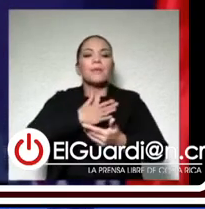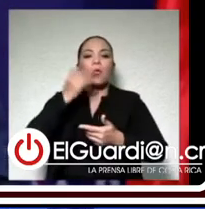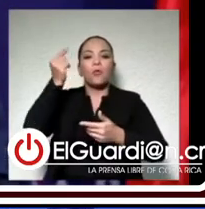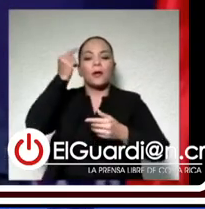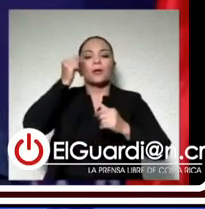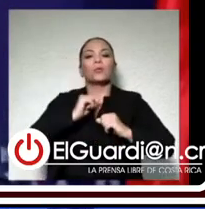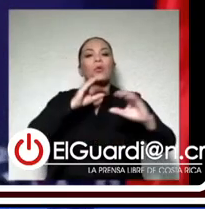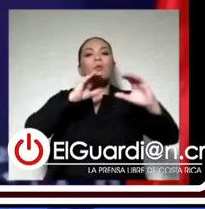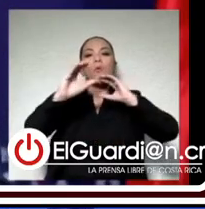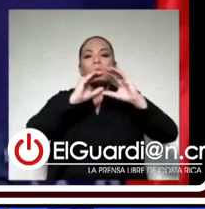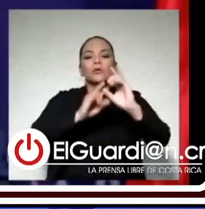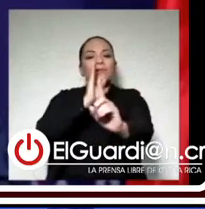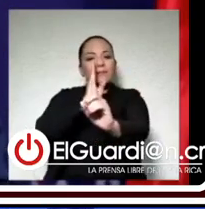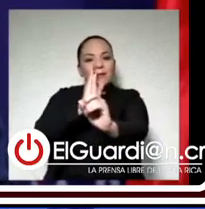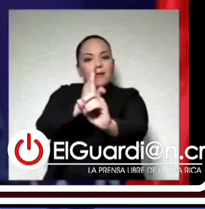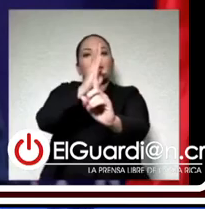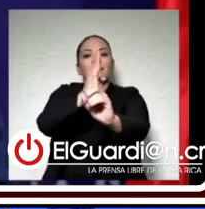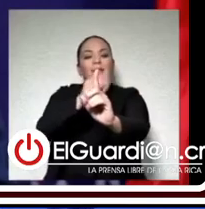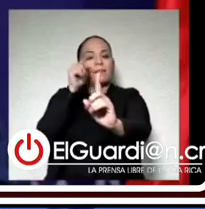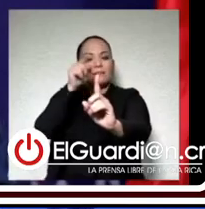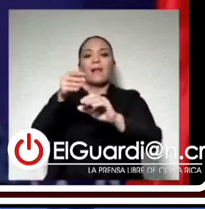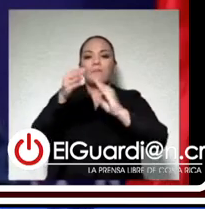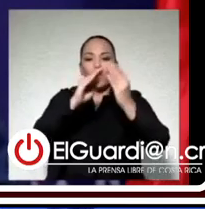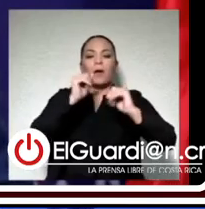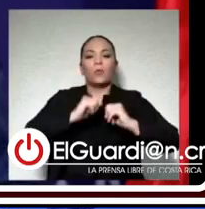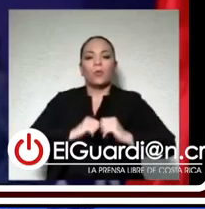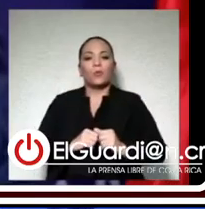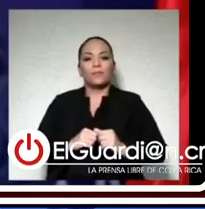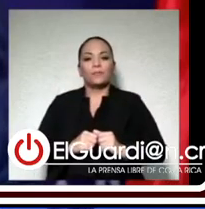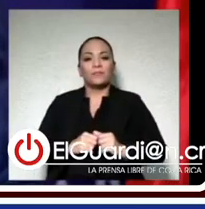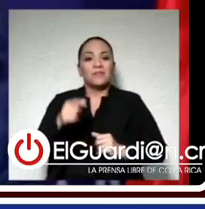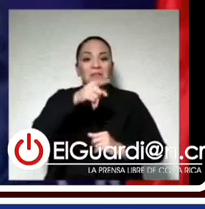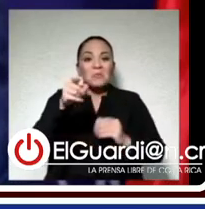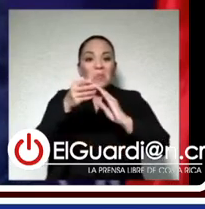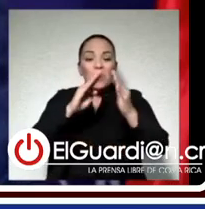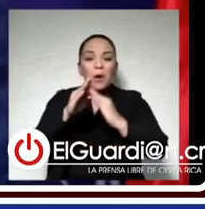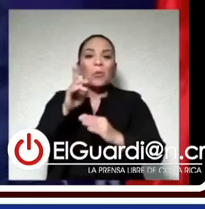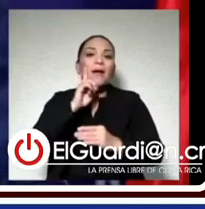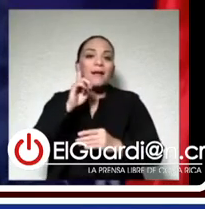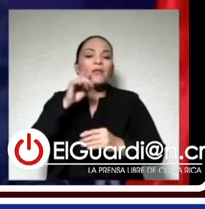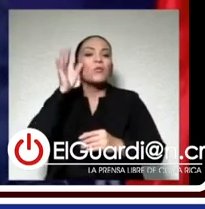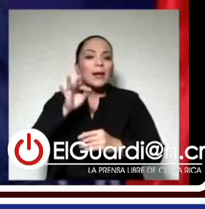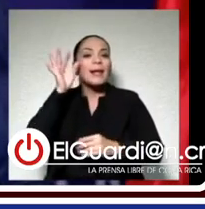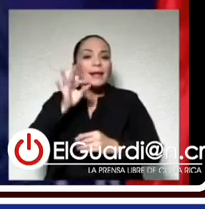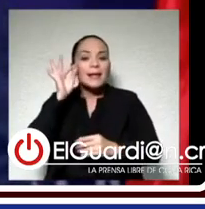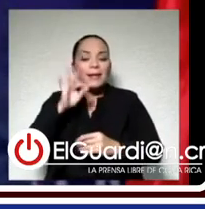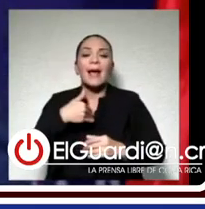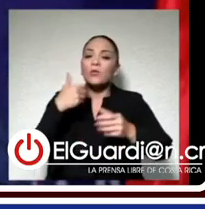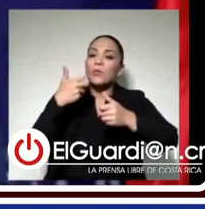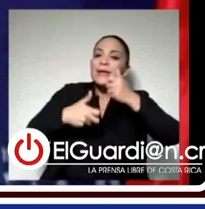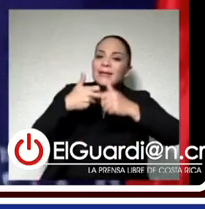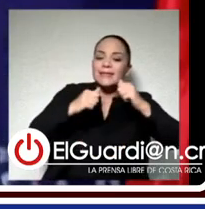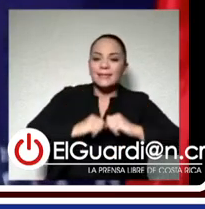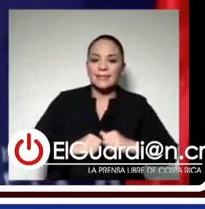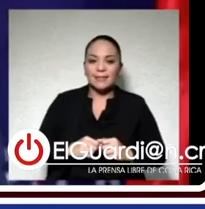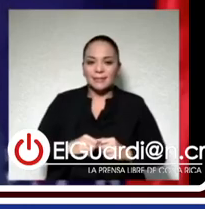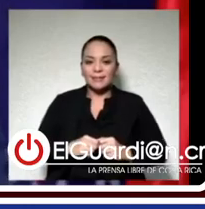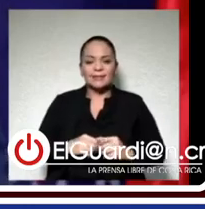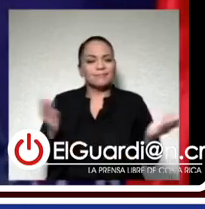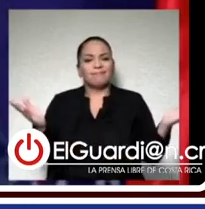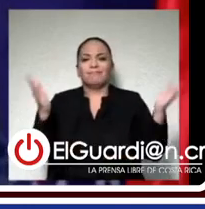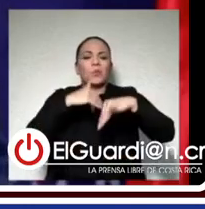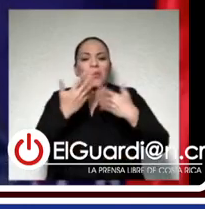comunicación directa con el pueblo al que le están engañando de que hay una crisis donde no